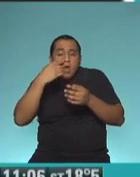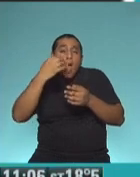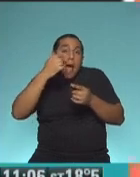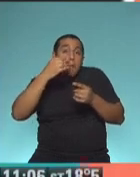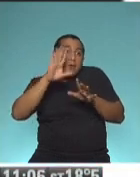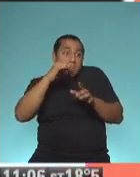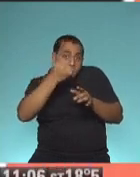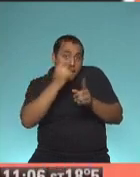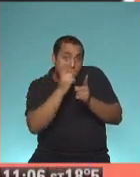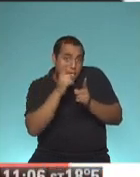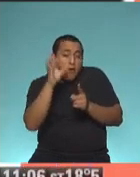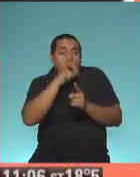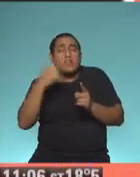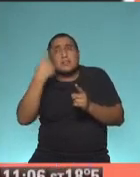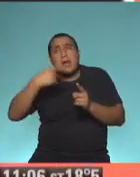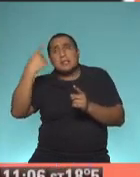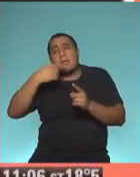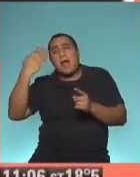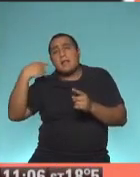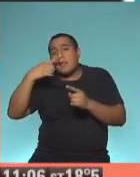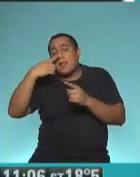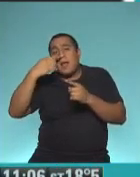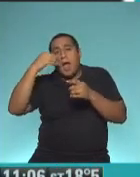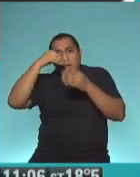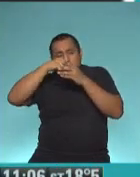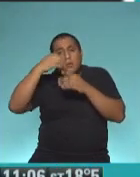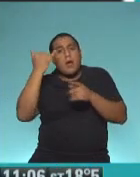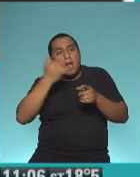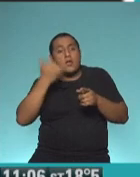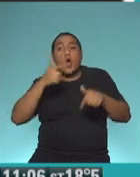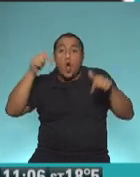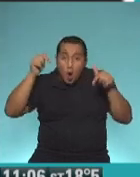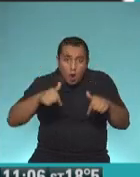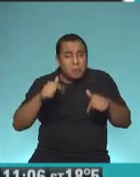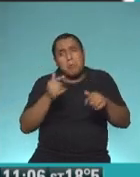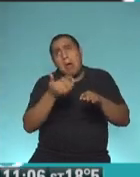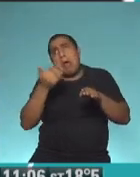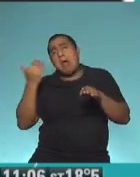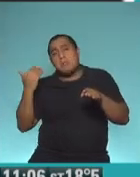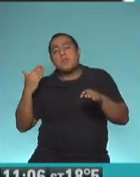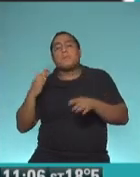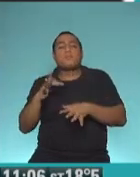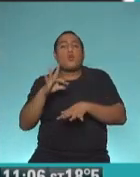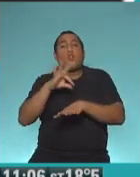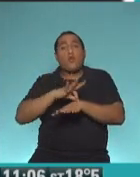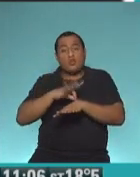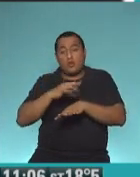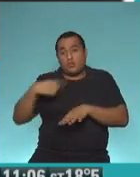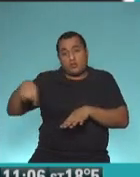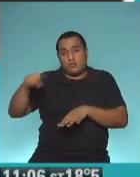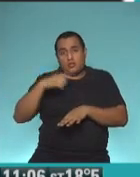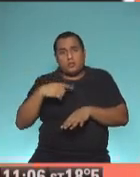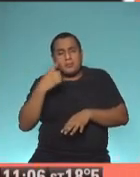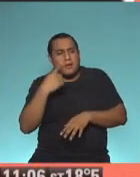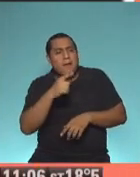que estuvo hace un par de semanas en tu nariz. No necesariamente hoy. Los médicos normalmente lo usamos porque tenemos